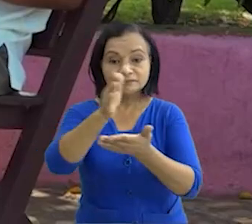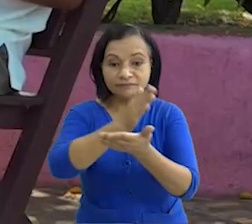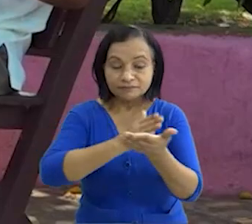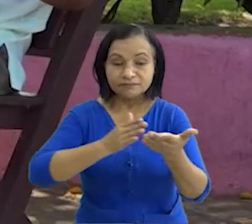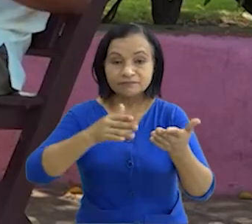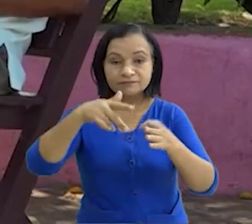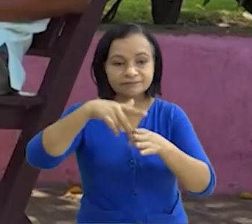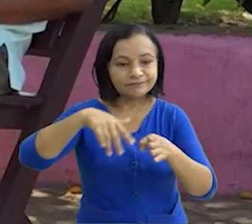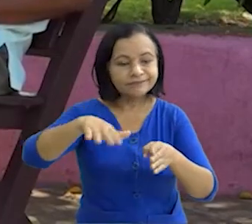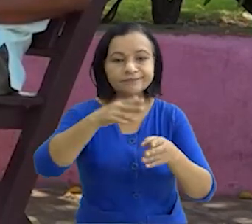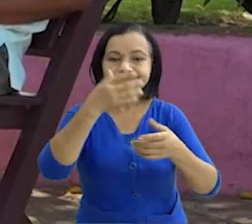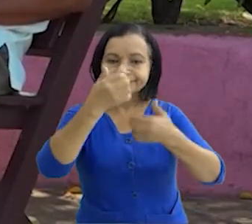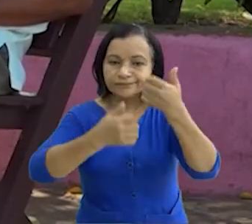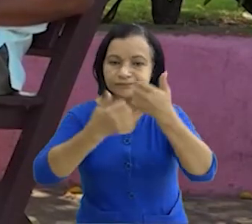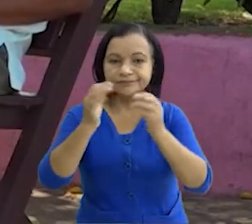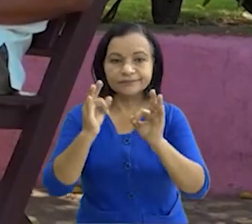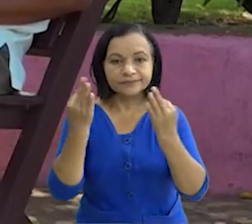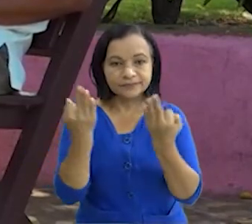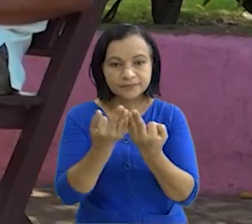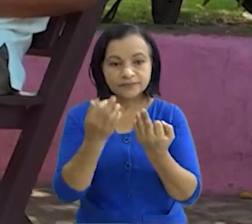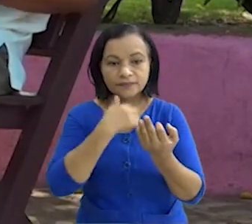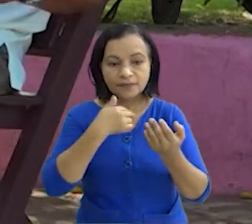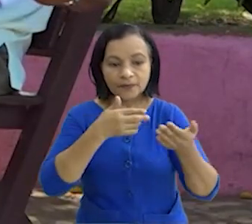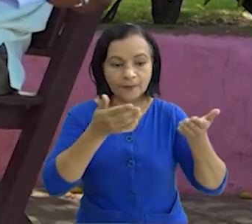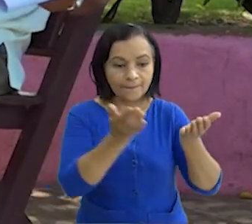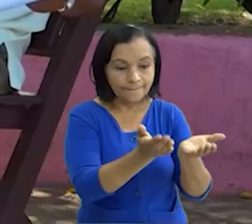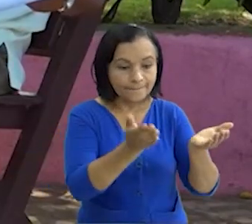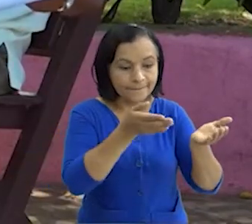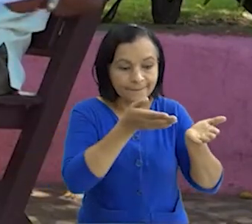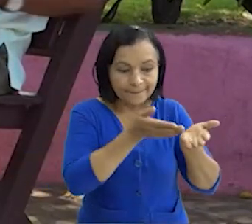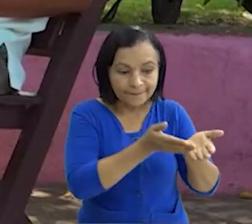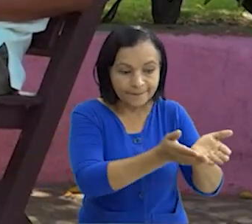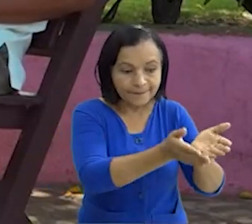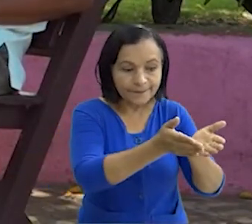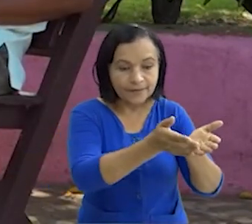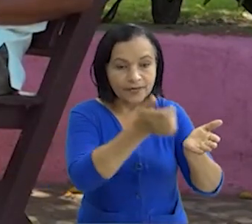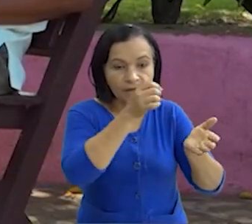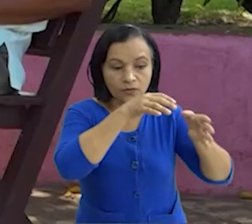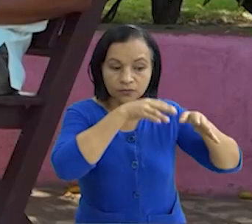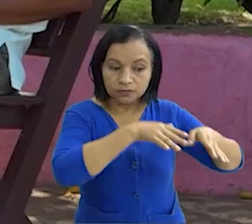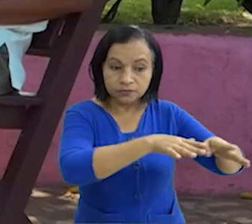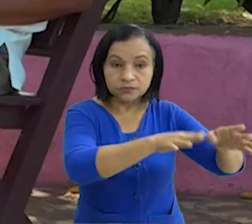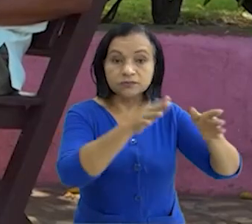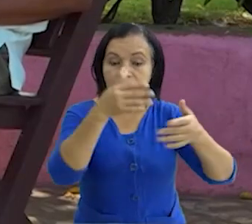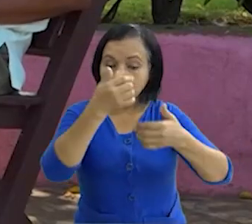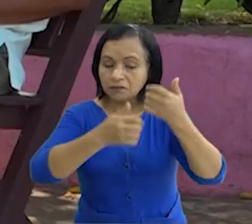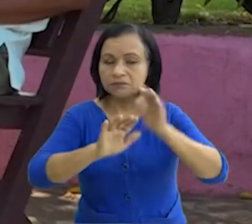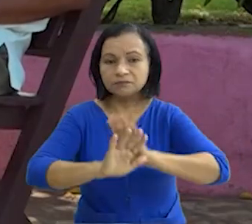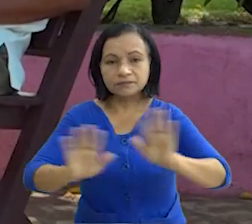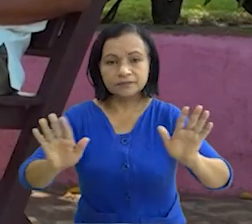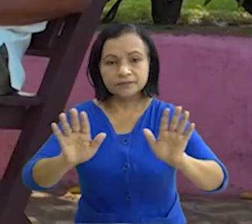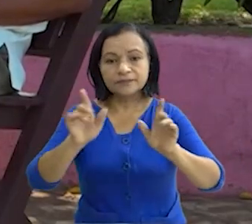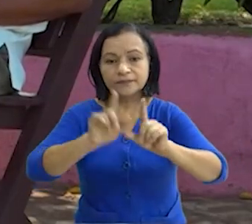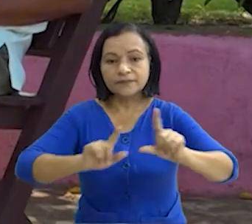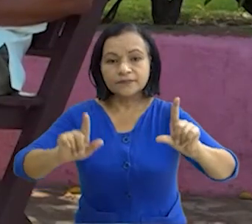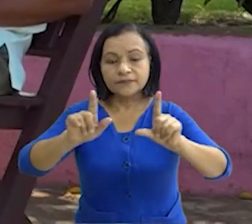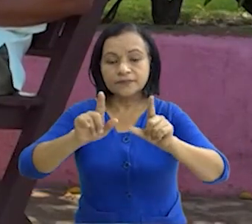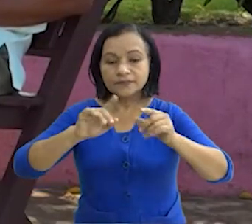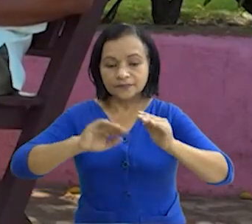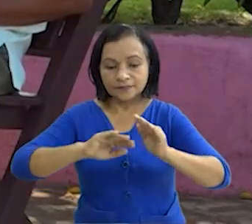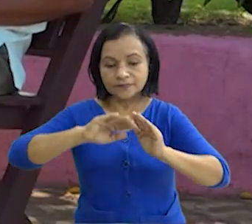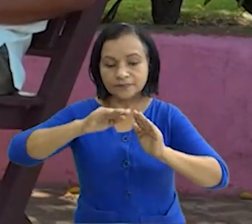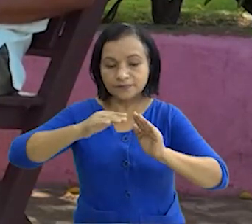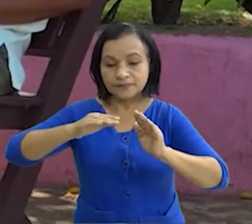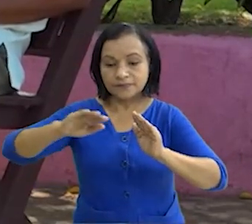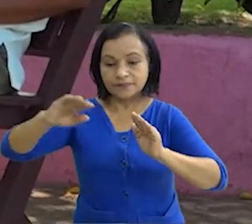y era un problema familiar. Hicimos el cauce y ya quedó resuelto el problema. En los lugares que tenemos hay graderías para